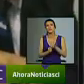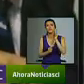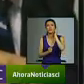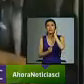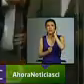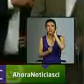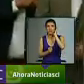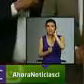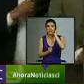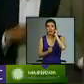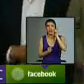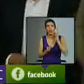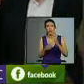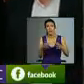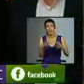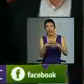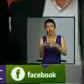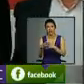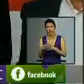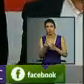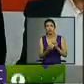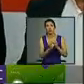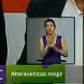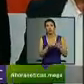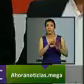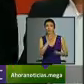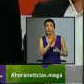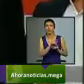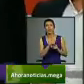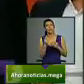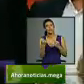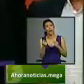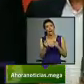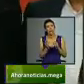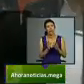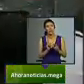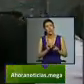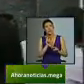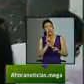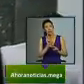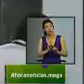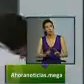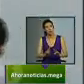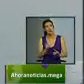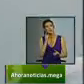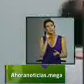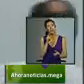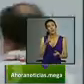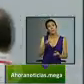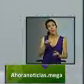de los partidos de la nueva mayoría, Osvaldo Andrade, trató de detener, asegurando que las palabras de Martínez son